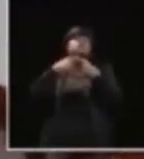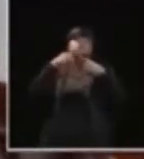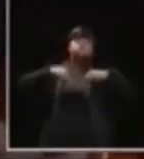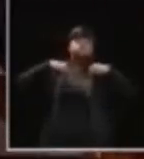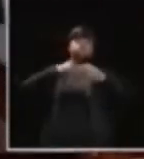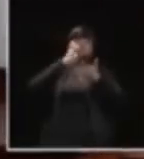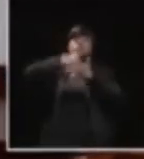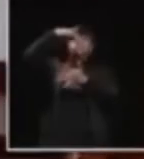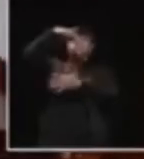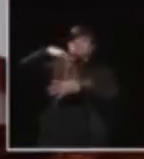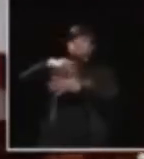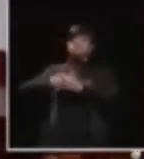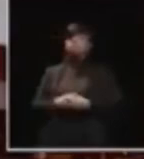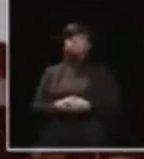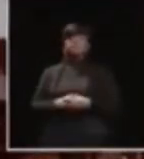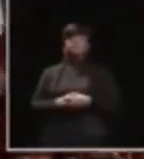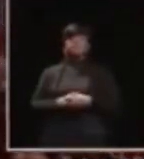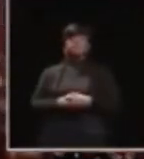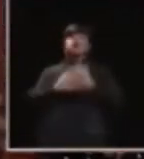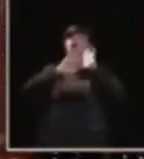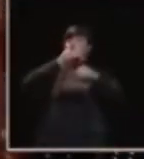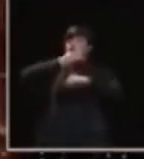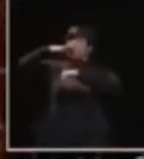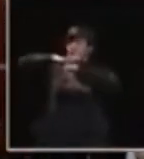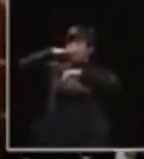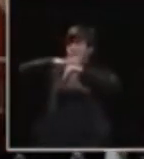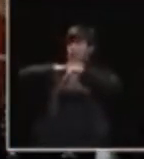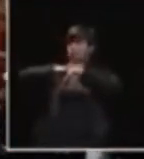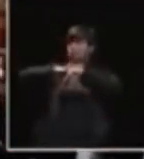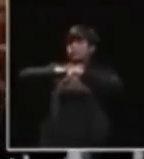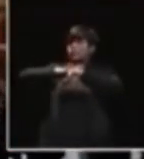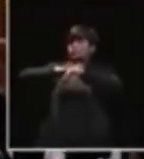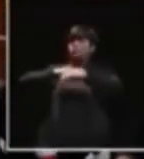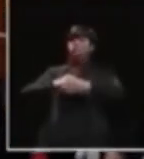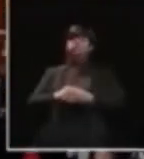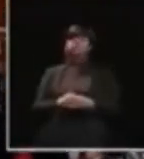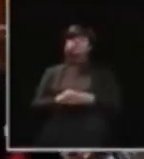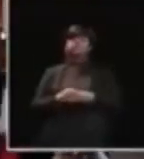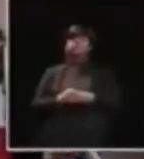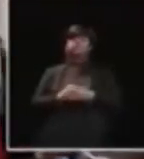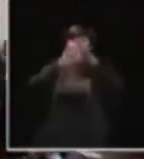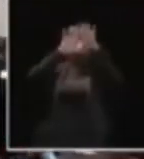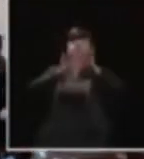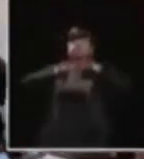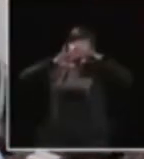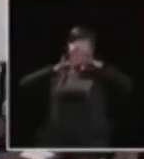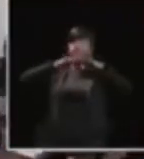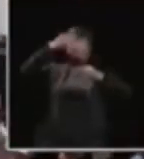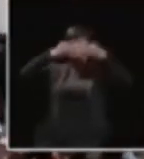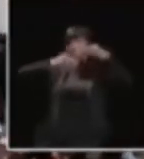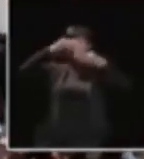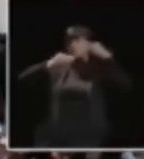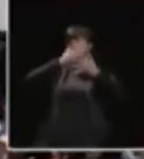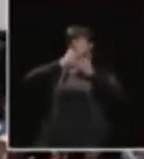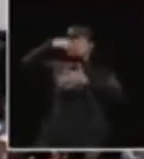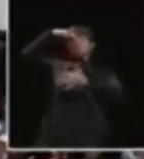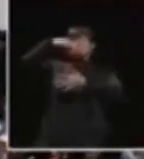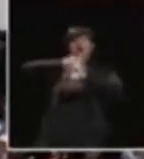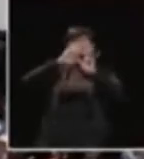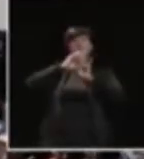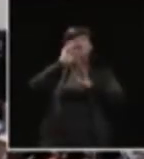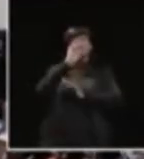Ciudad de México, hacer saber que el Pleno del Tribunal Electoral de la Ciudad de México, con